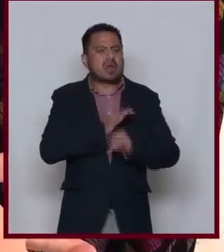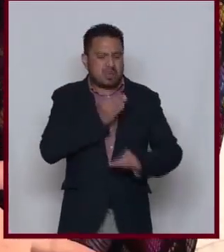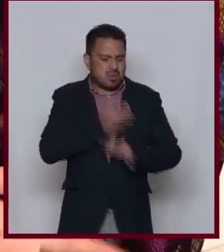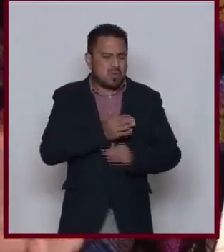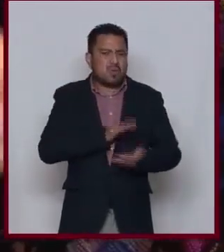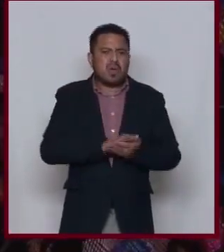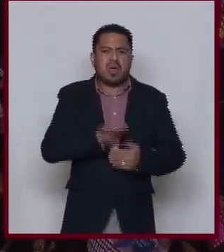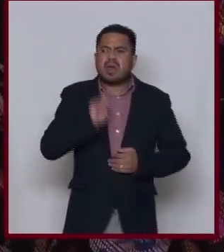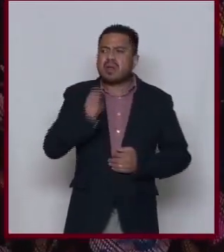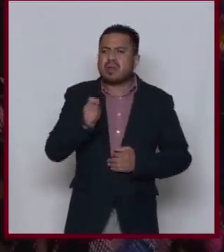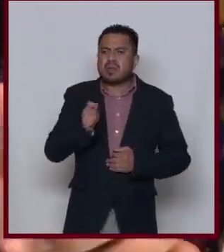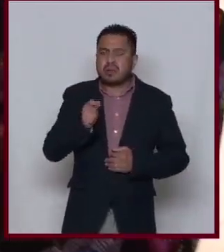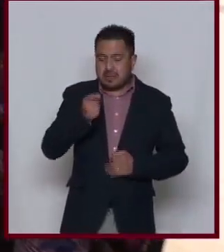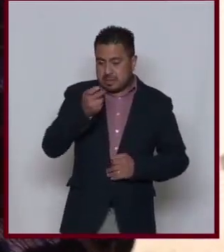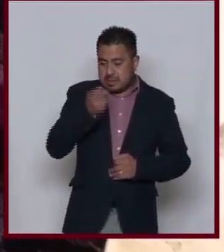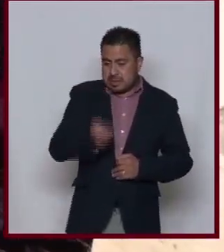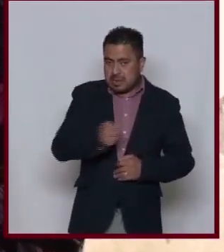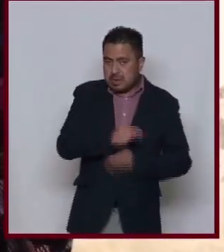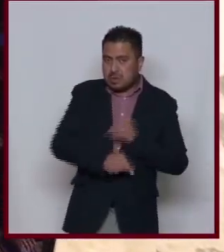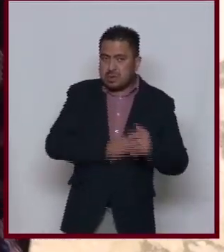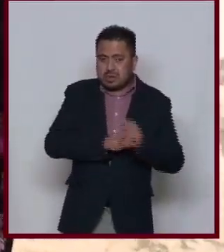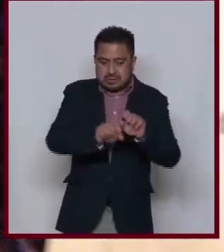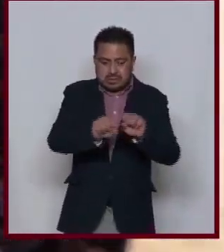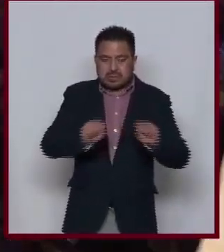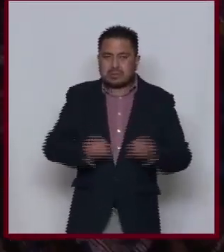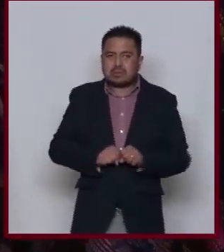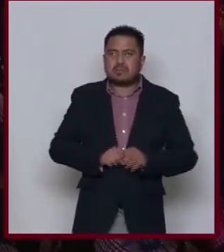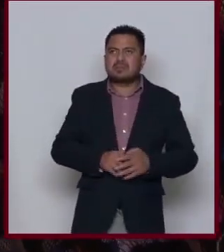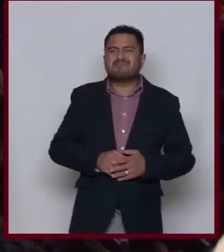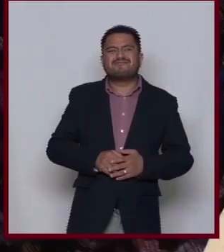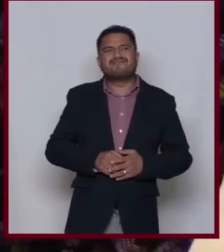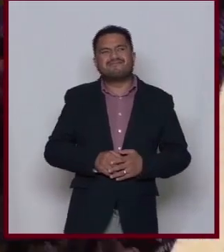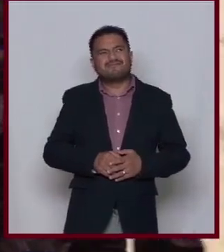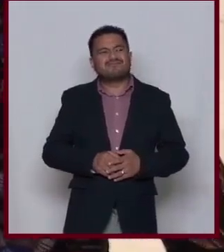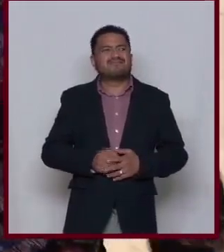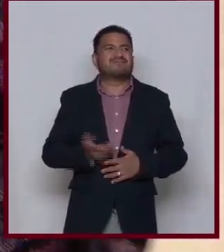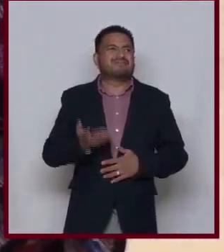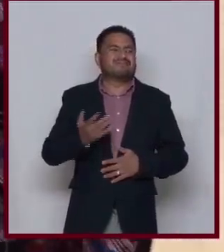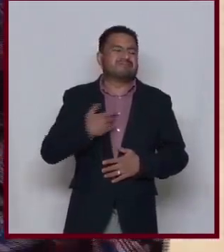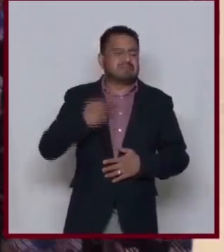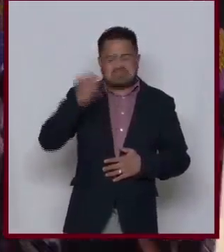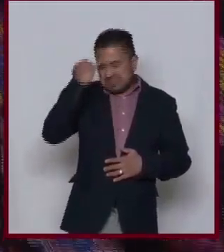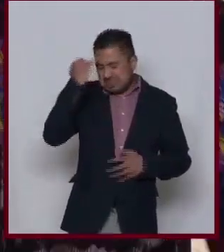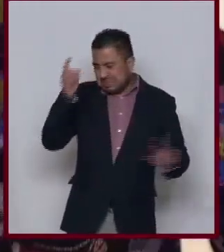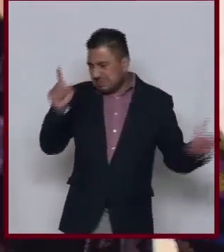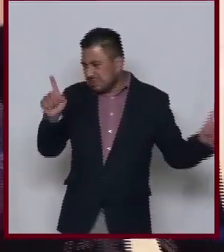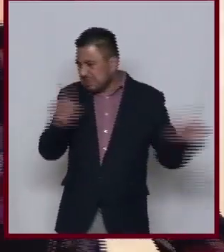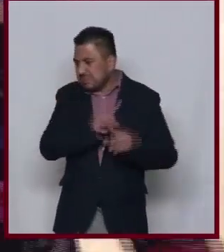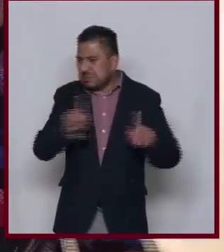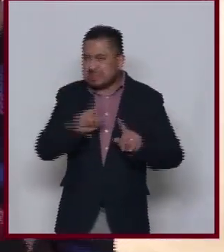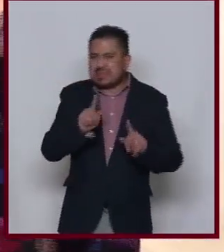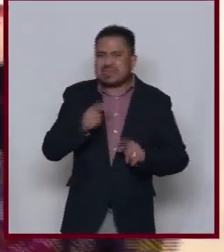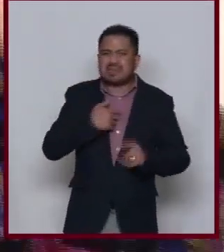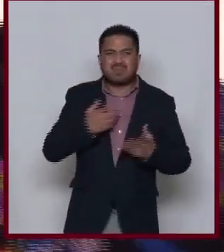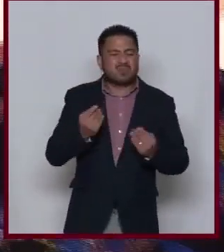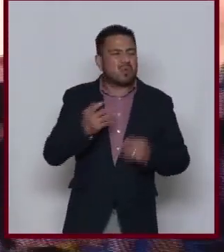momento? Aquí, en esta sala. Ay, no tengo ni idea. Me gustan